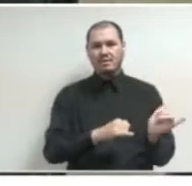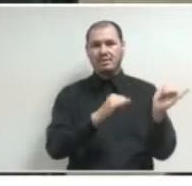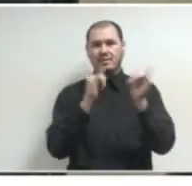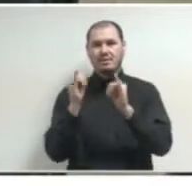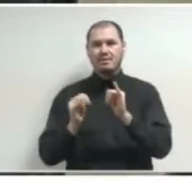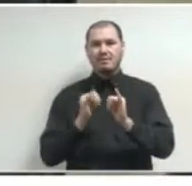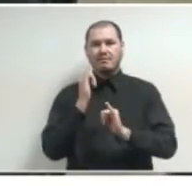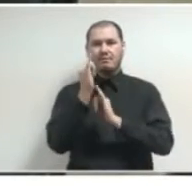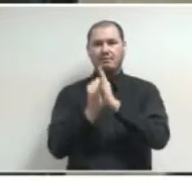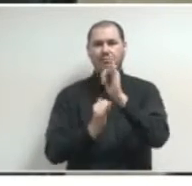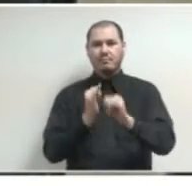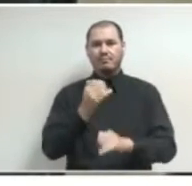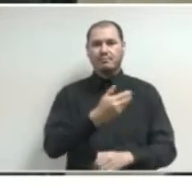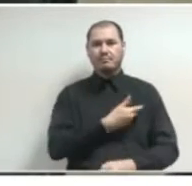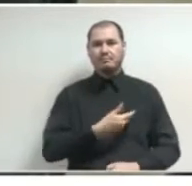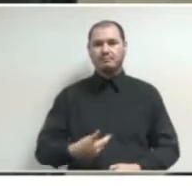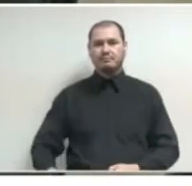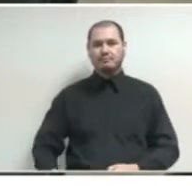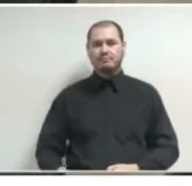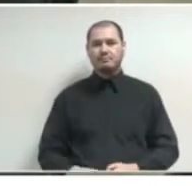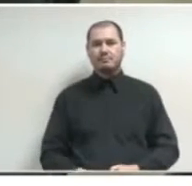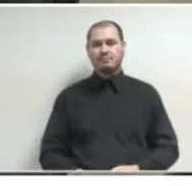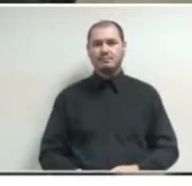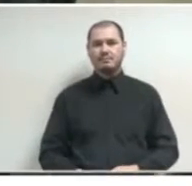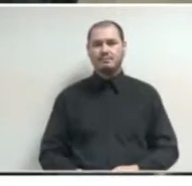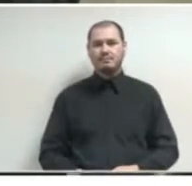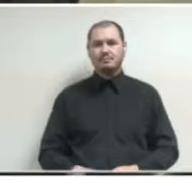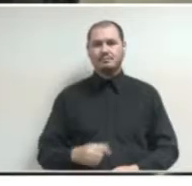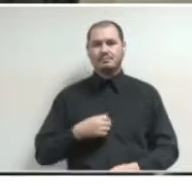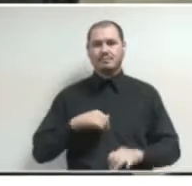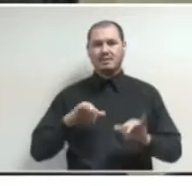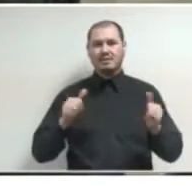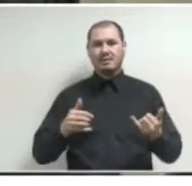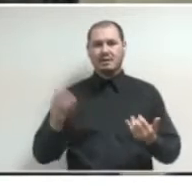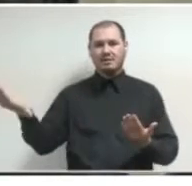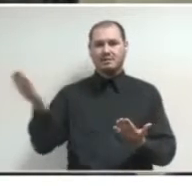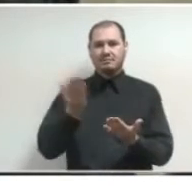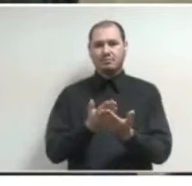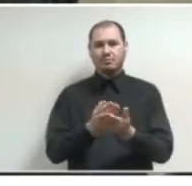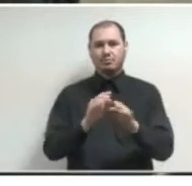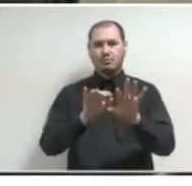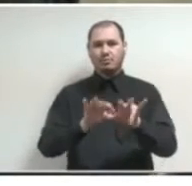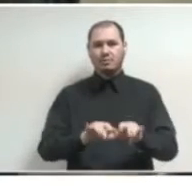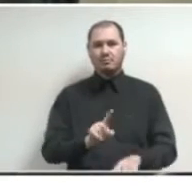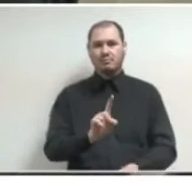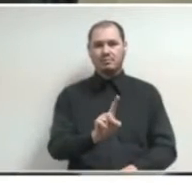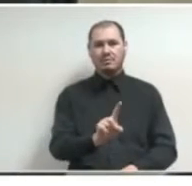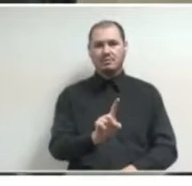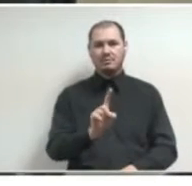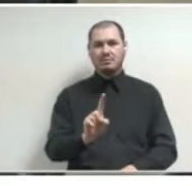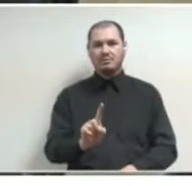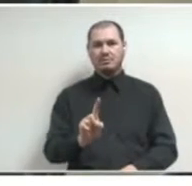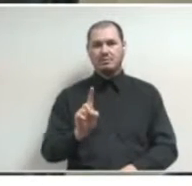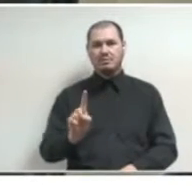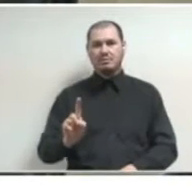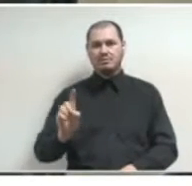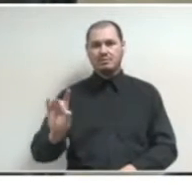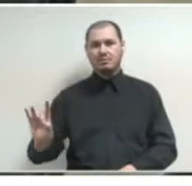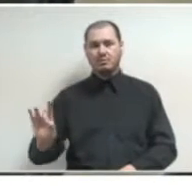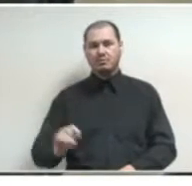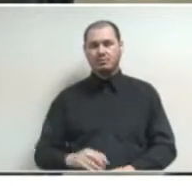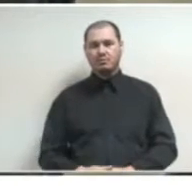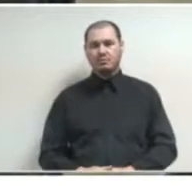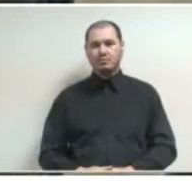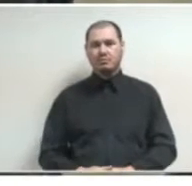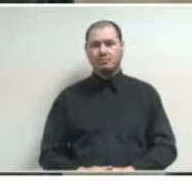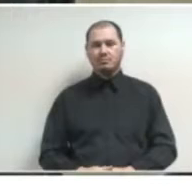presidencia peguaba Marandú, ya abrecó a ñeina, ya abrecó a Petit y Cuatía de ahí, un ajeba de coño de 1118, ministra de Justicia